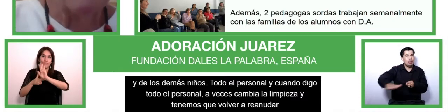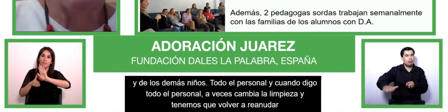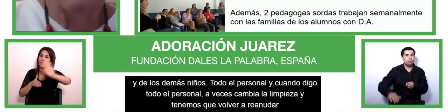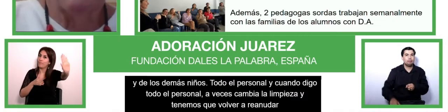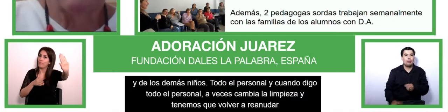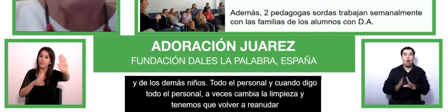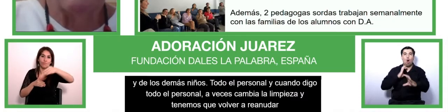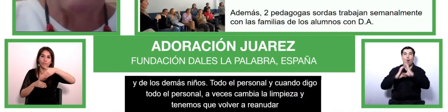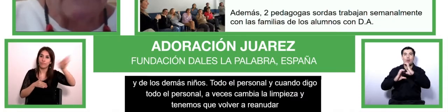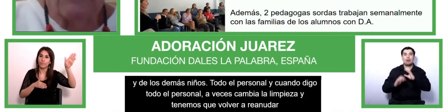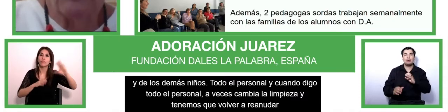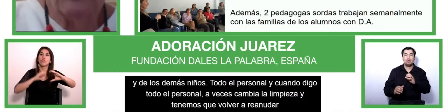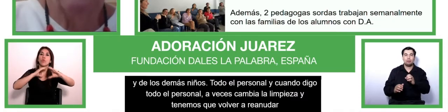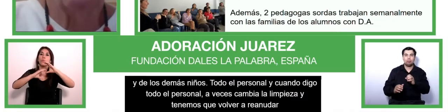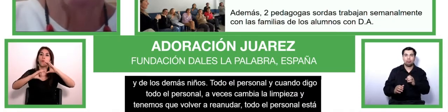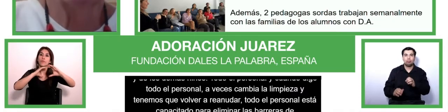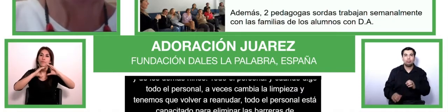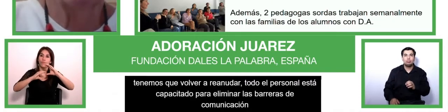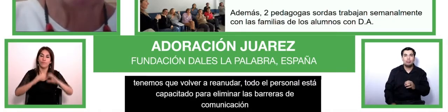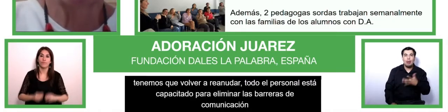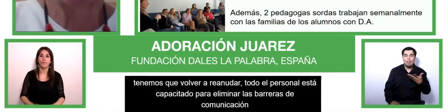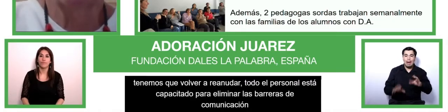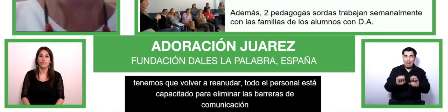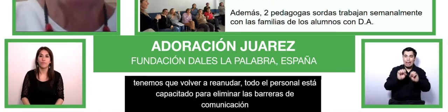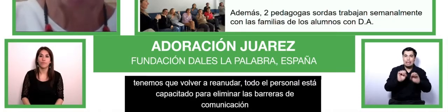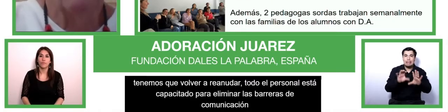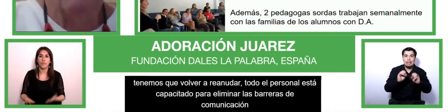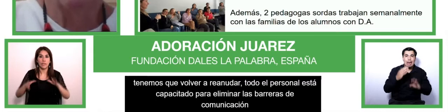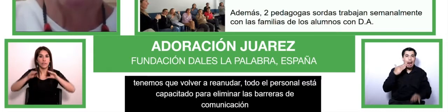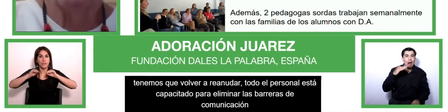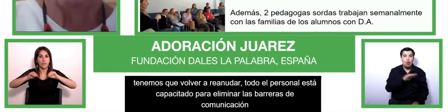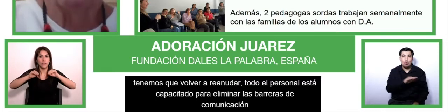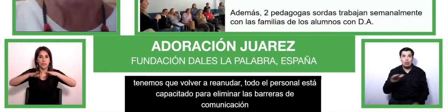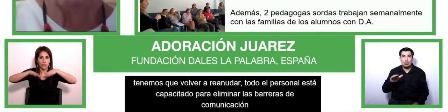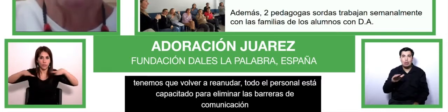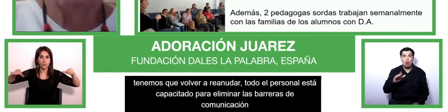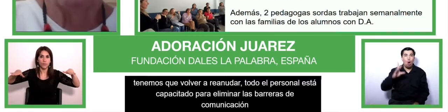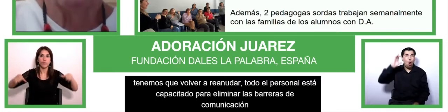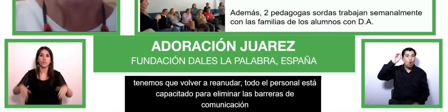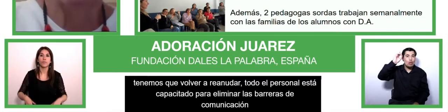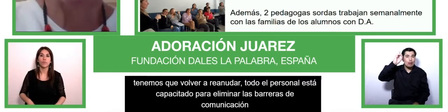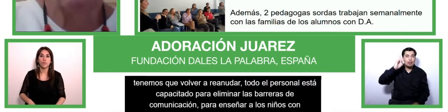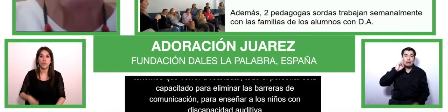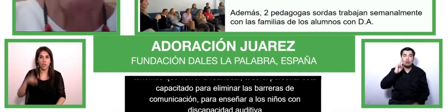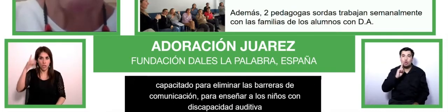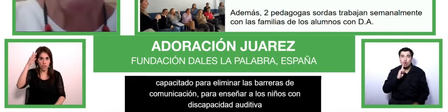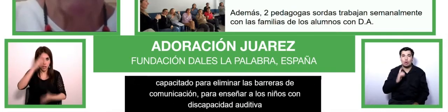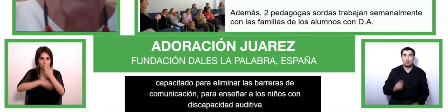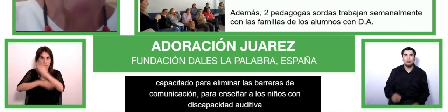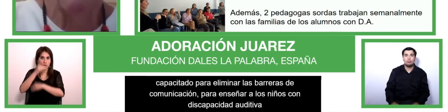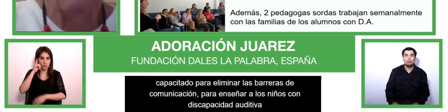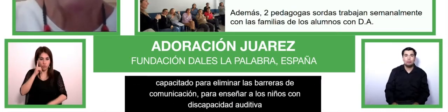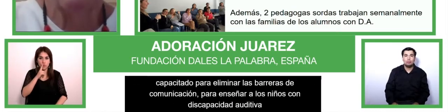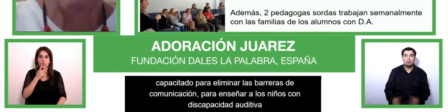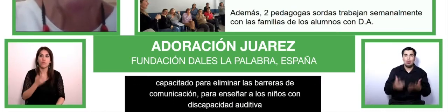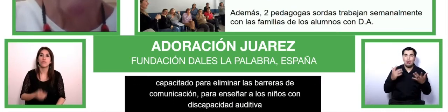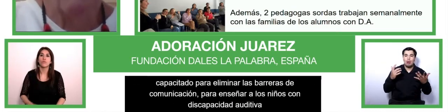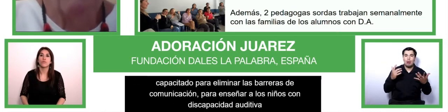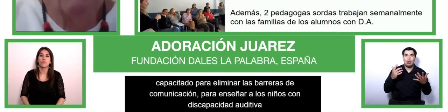Para enseñar a los niños con discapacidad auditiva no solo a comunicar, sino a trabajar, a